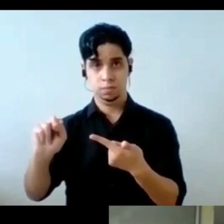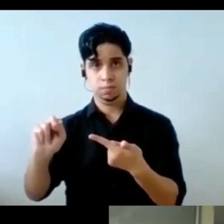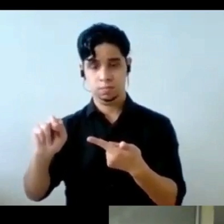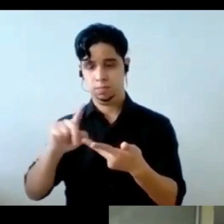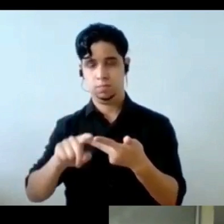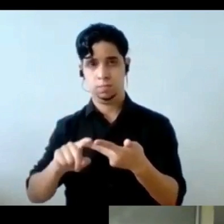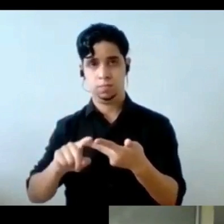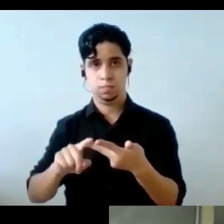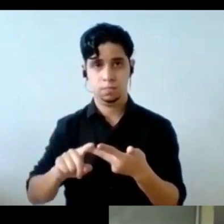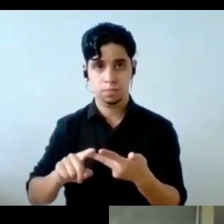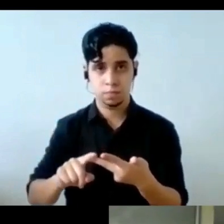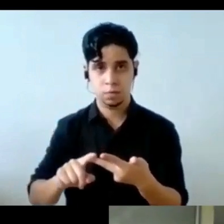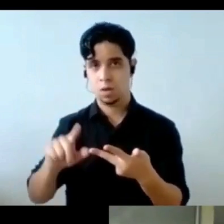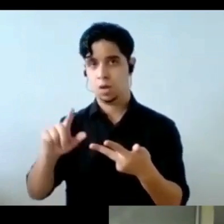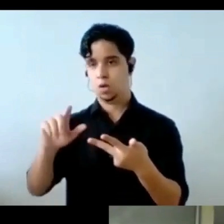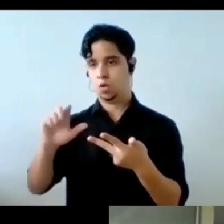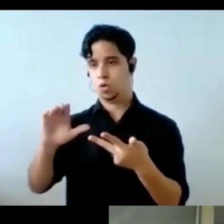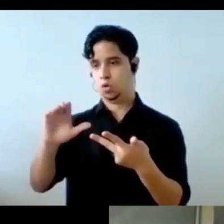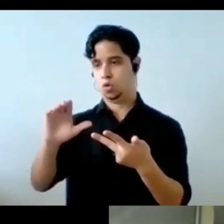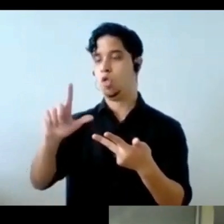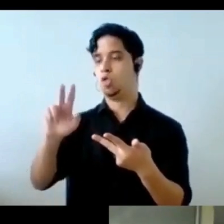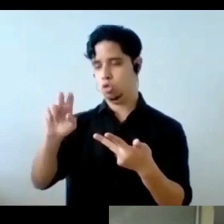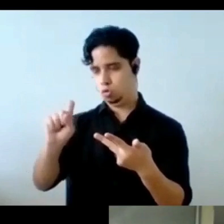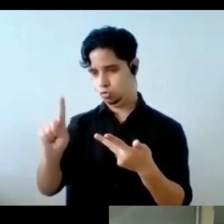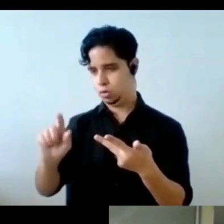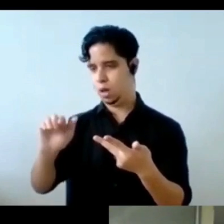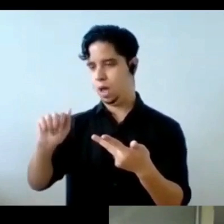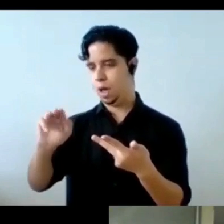y Luz América Calderón. Luz América